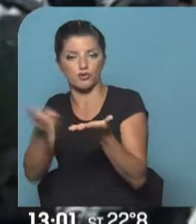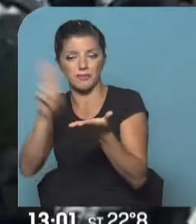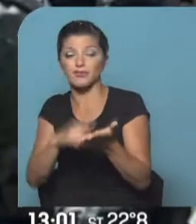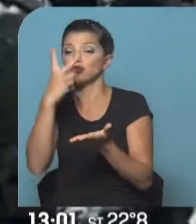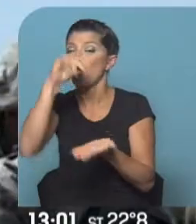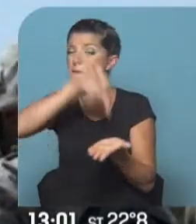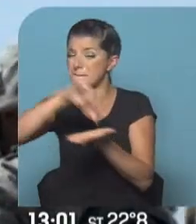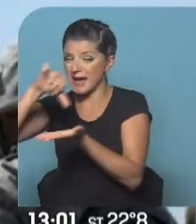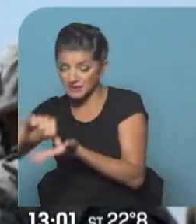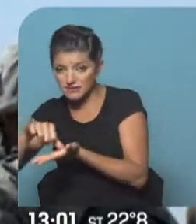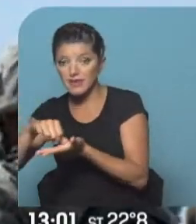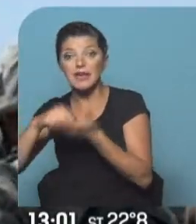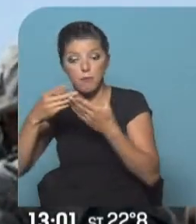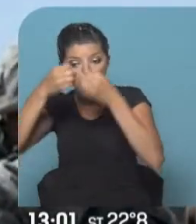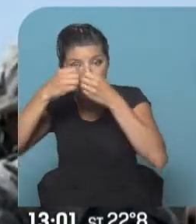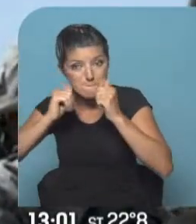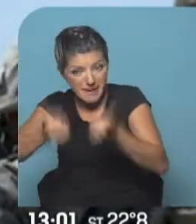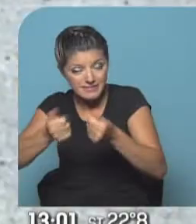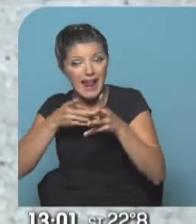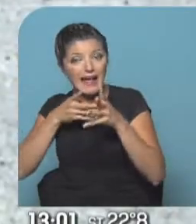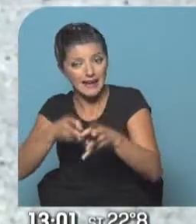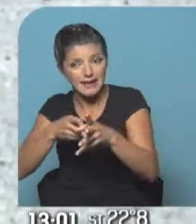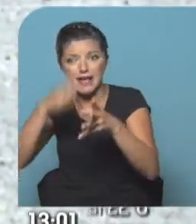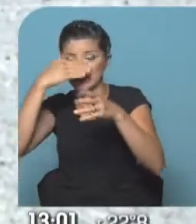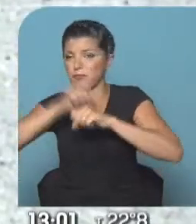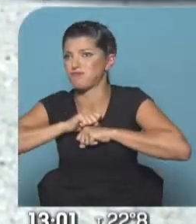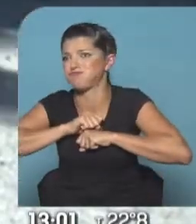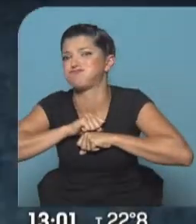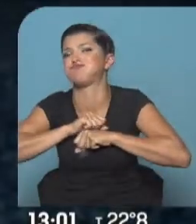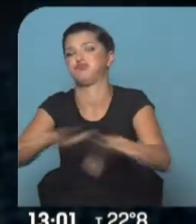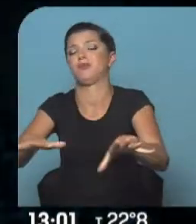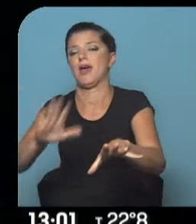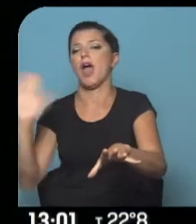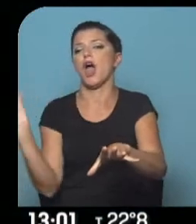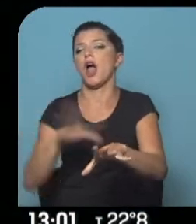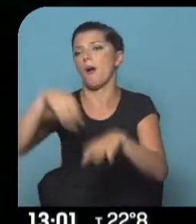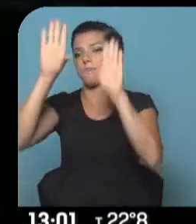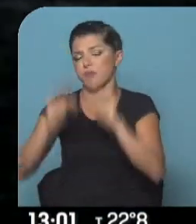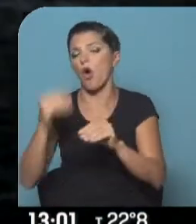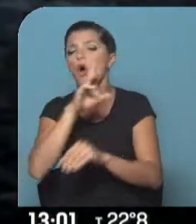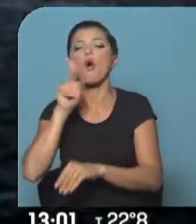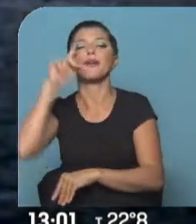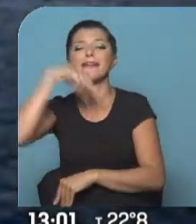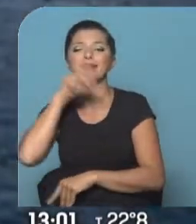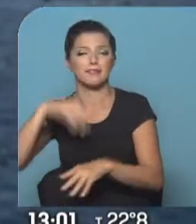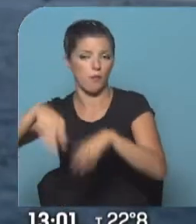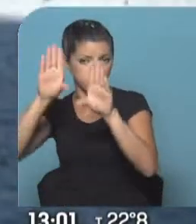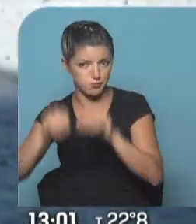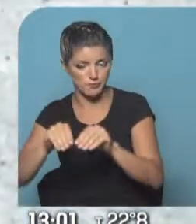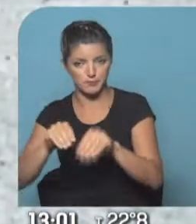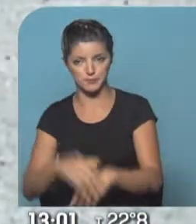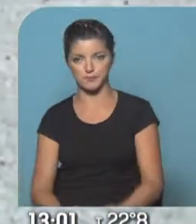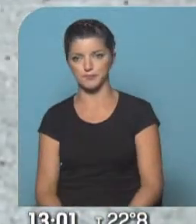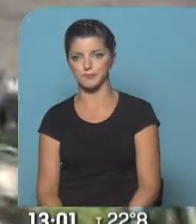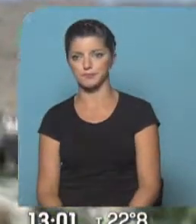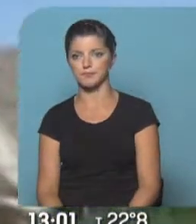la capacidad de librar una guerra que se proyectaría inevitablemente a toda la región.